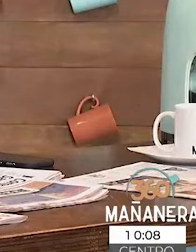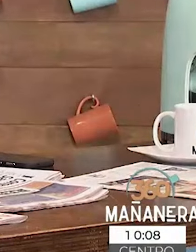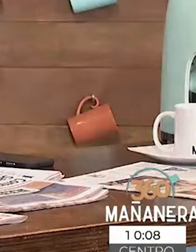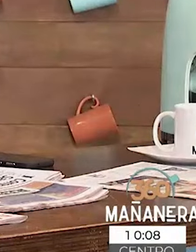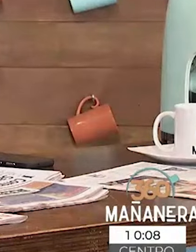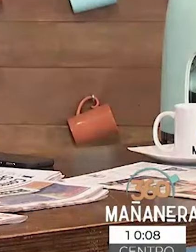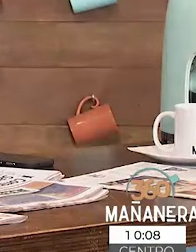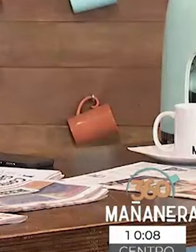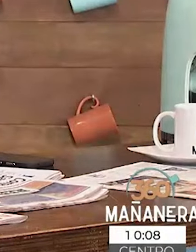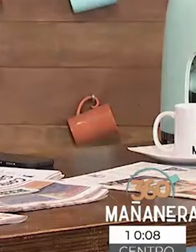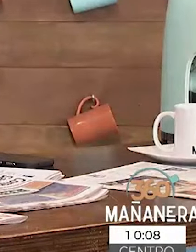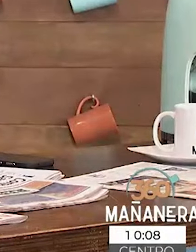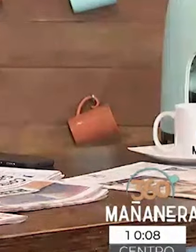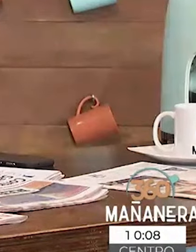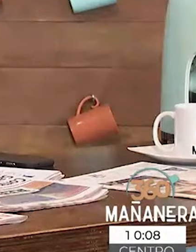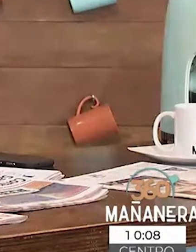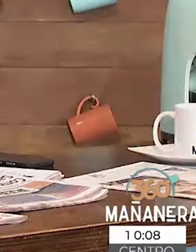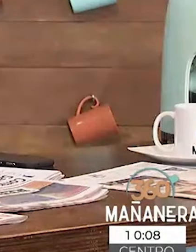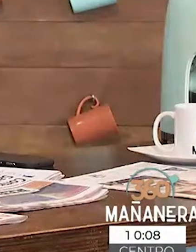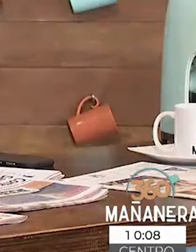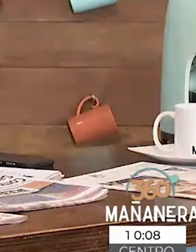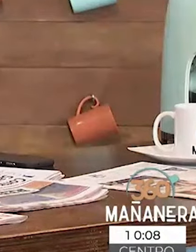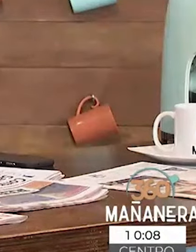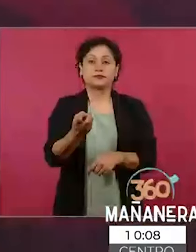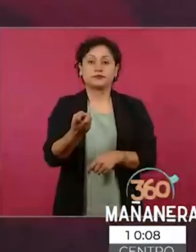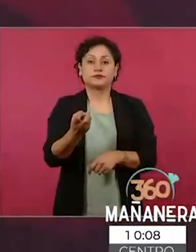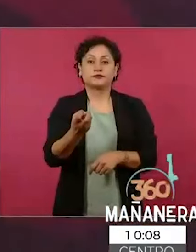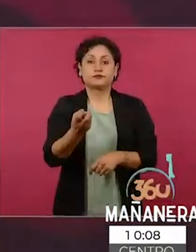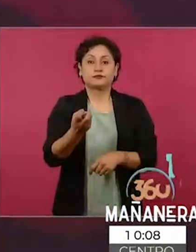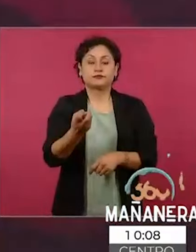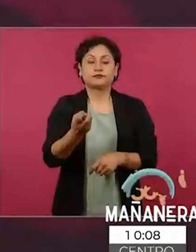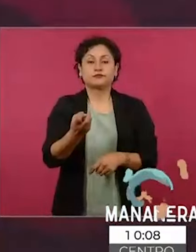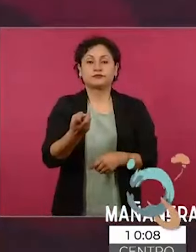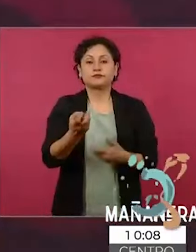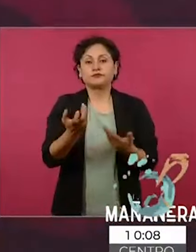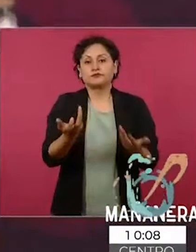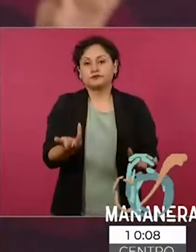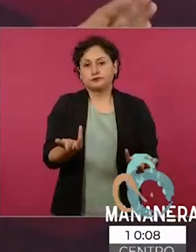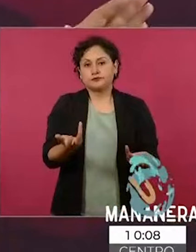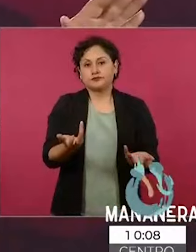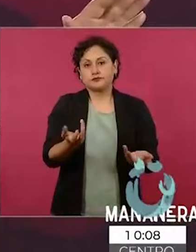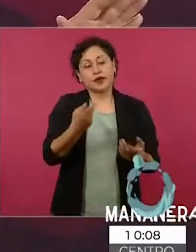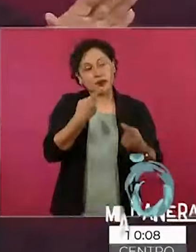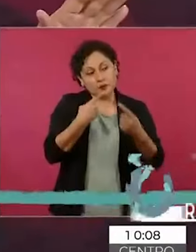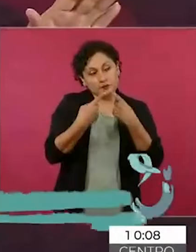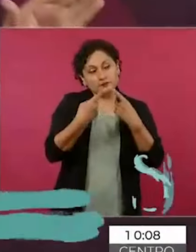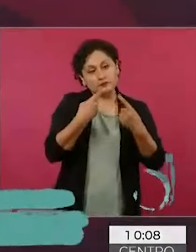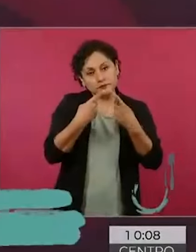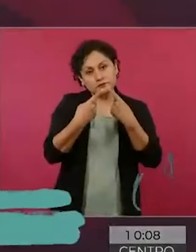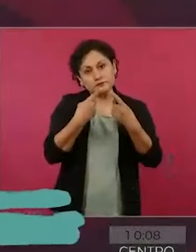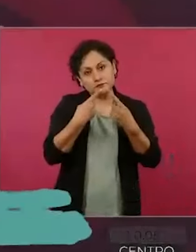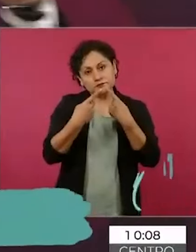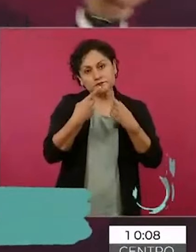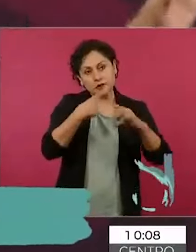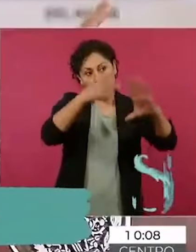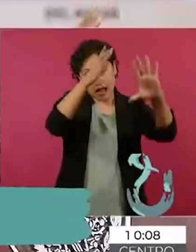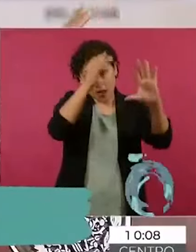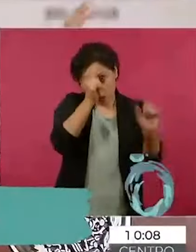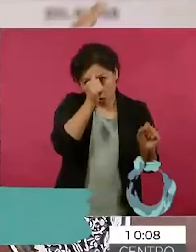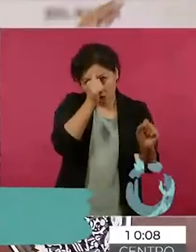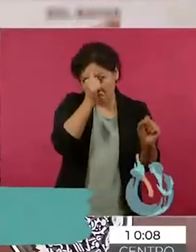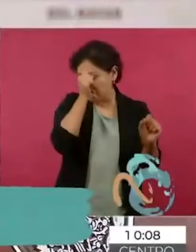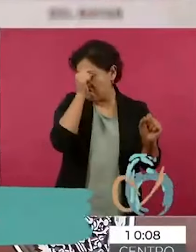ambientalistas se pregunta López Obrador rechazaron de